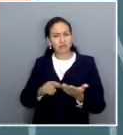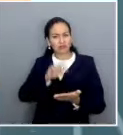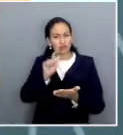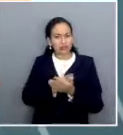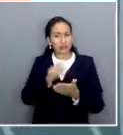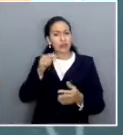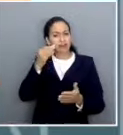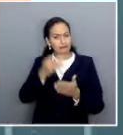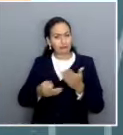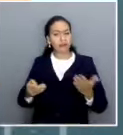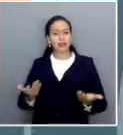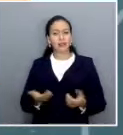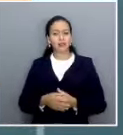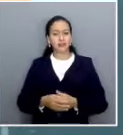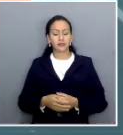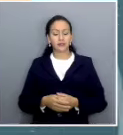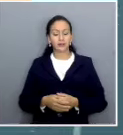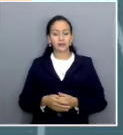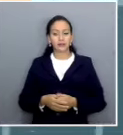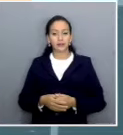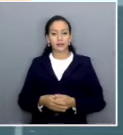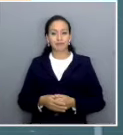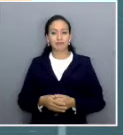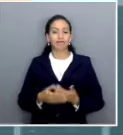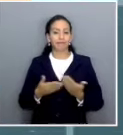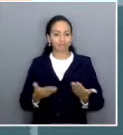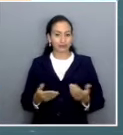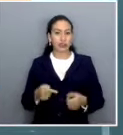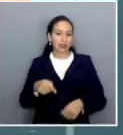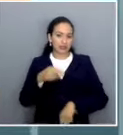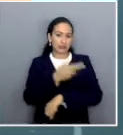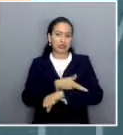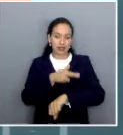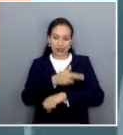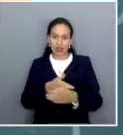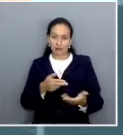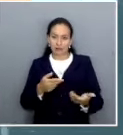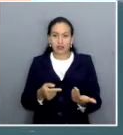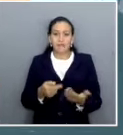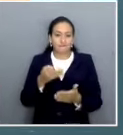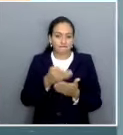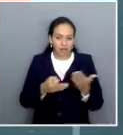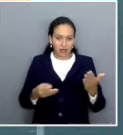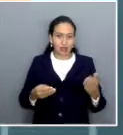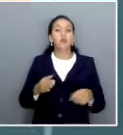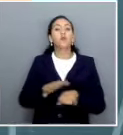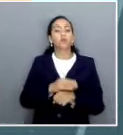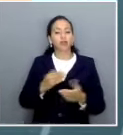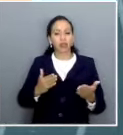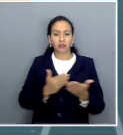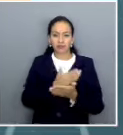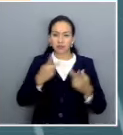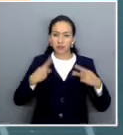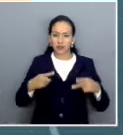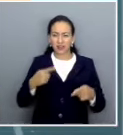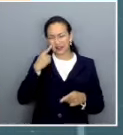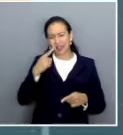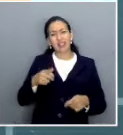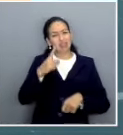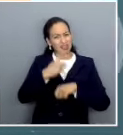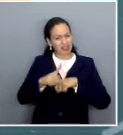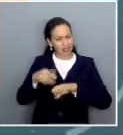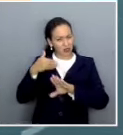que esto no es el final del proceso para el acceso a la justicia y reparación del daño al que tienen derecho. No